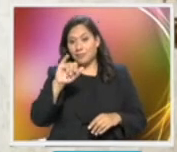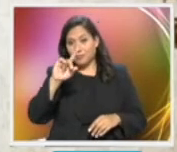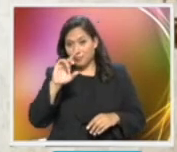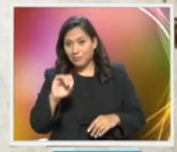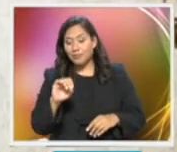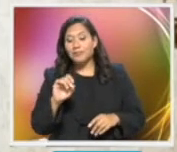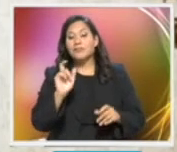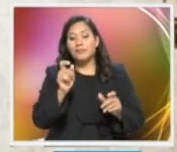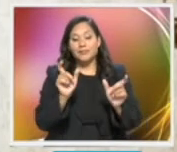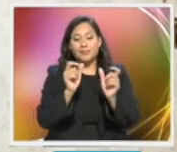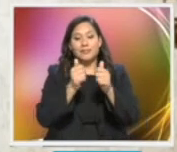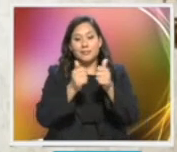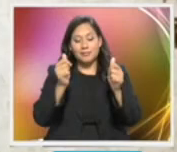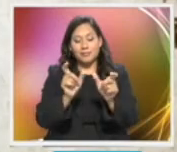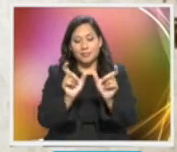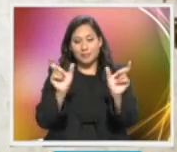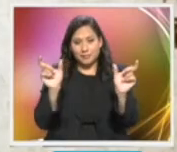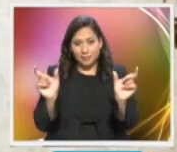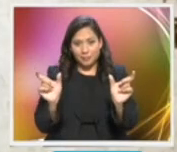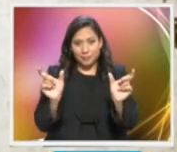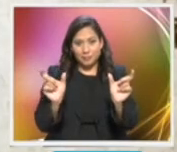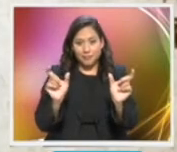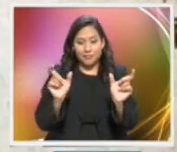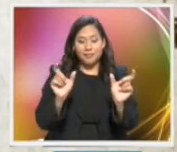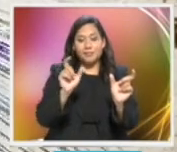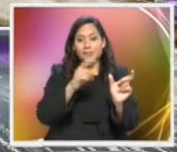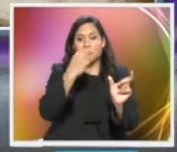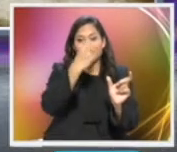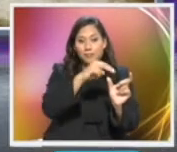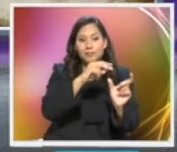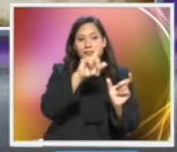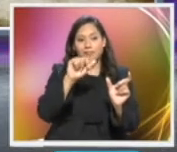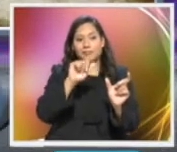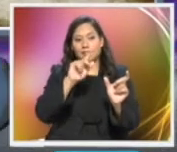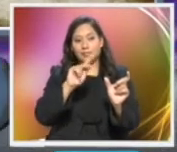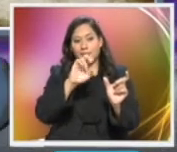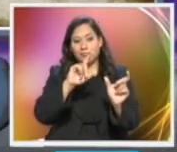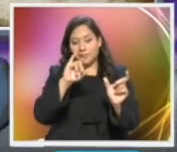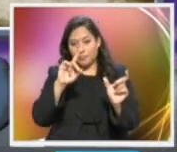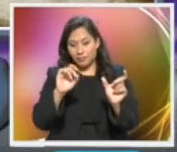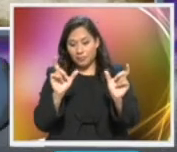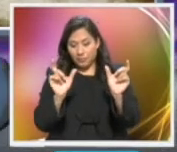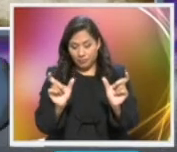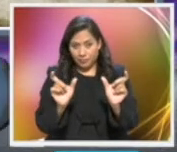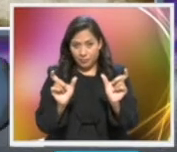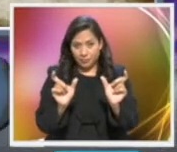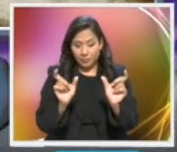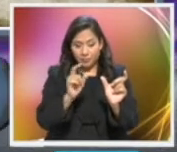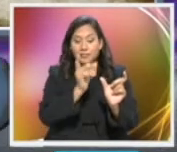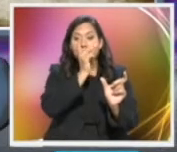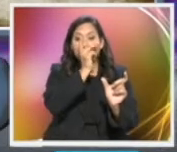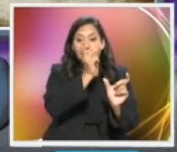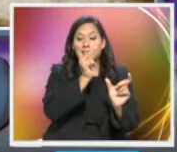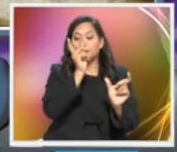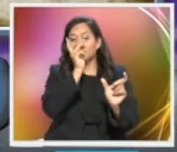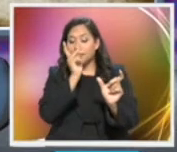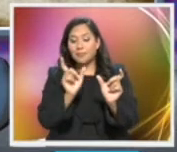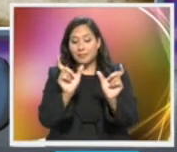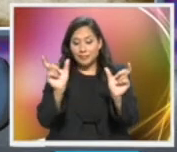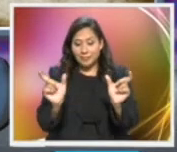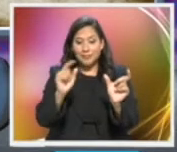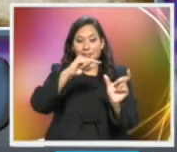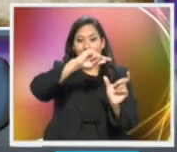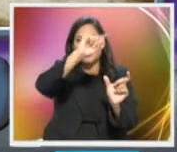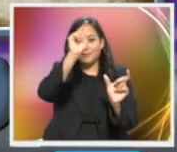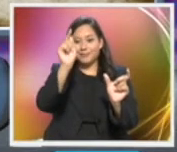hacemos es separar el Las nombre palabras, claro. y luego el apellido. La forma en que nosotros separamos las palabras en un escrito